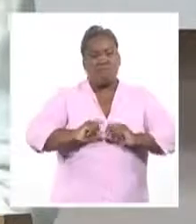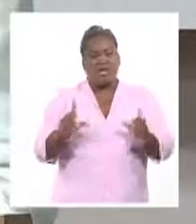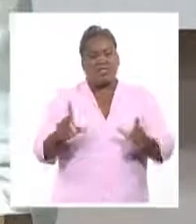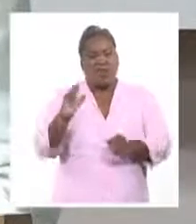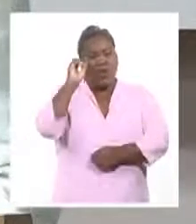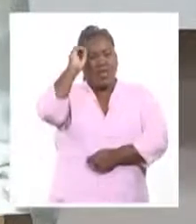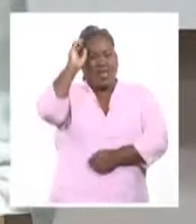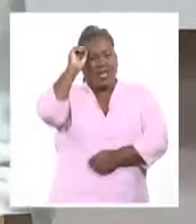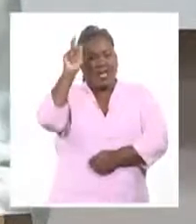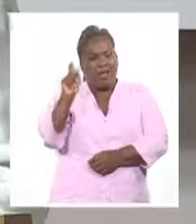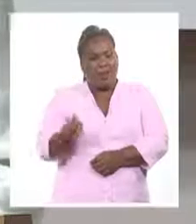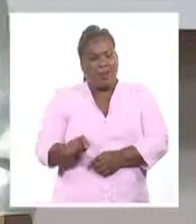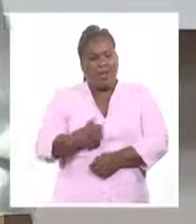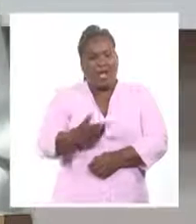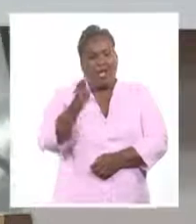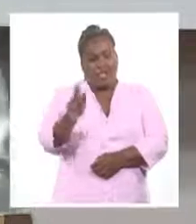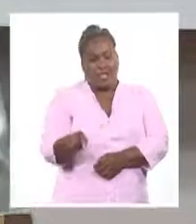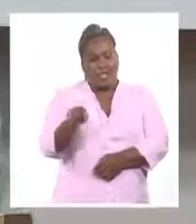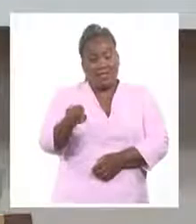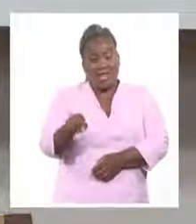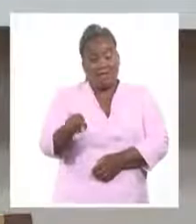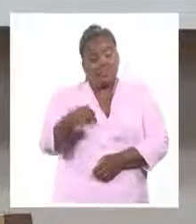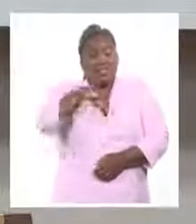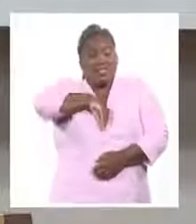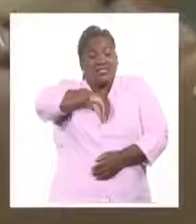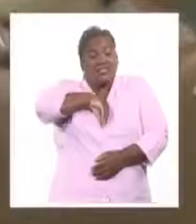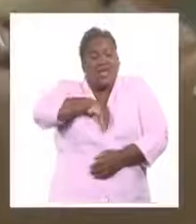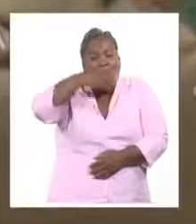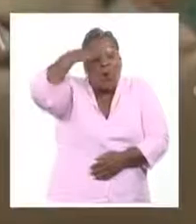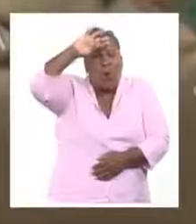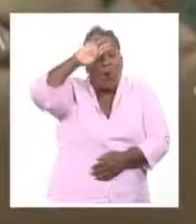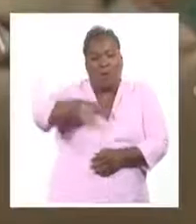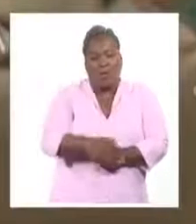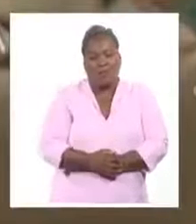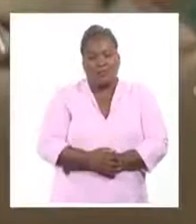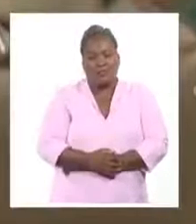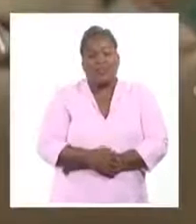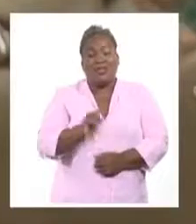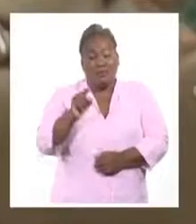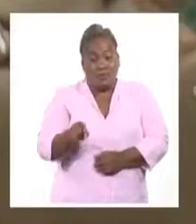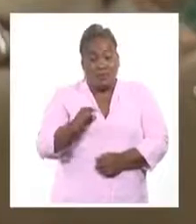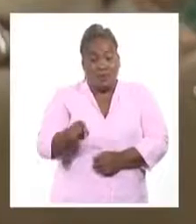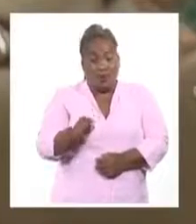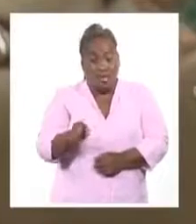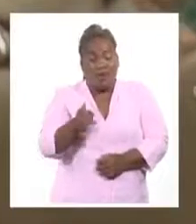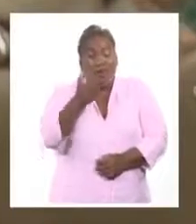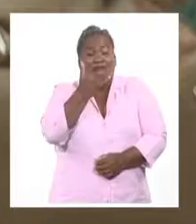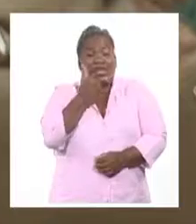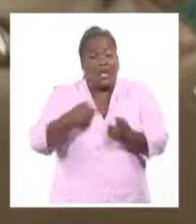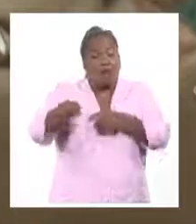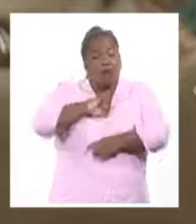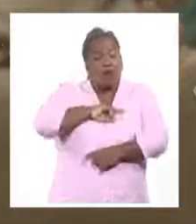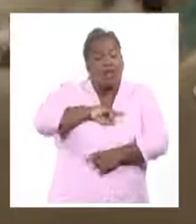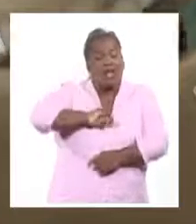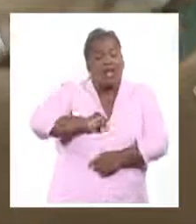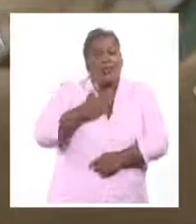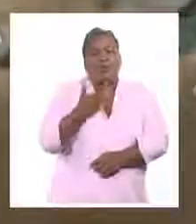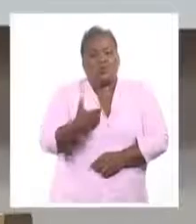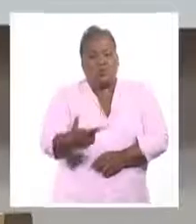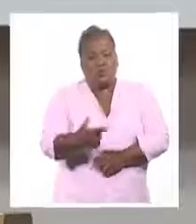creadores y artistas en el tejido espiritual de la nación. Por eso van con todo, contra la cultura.